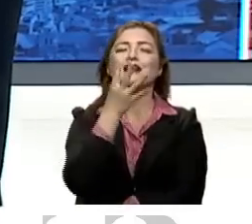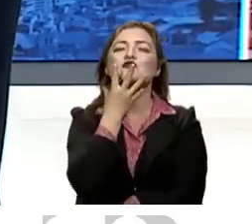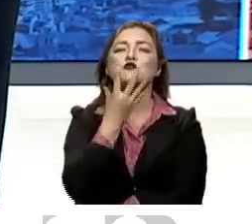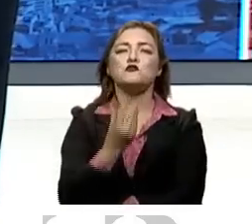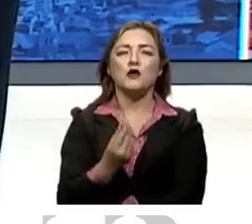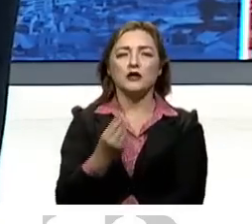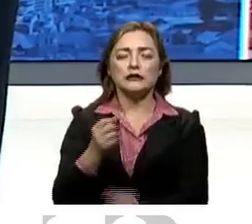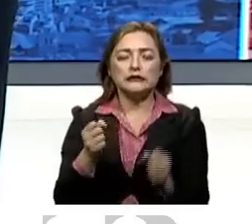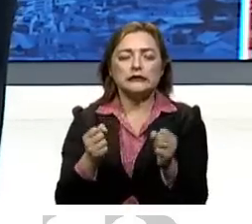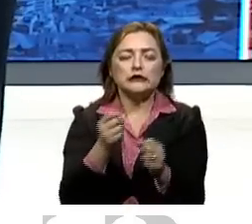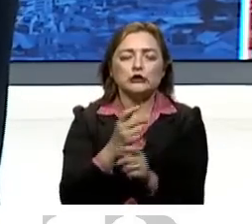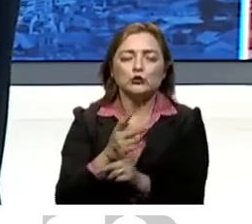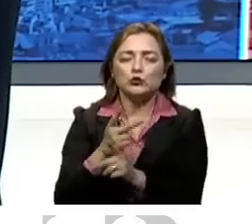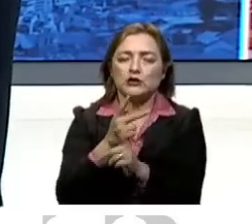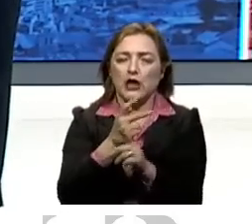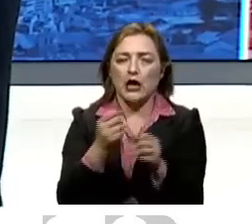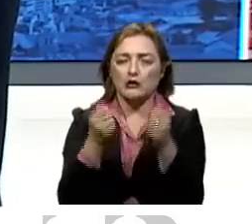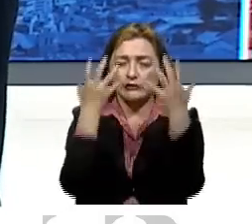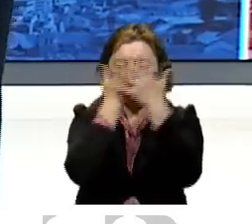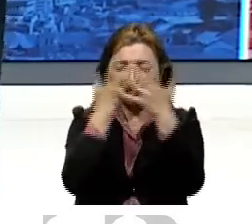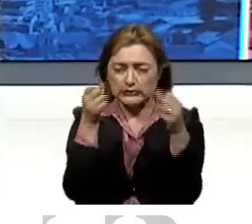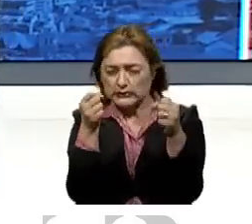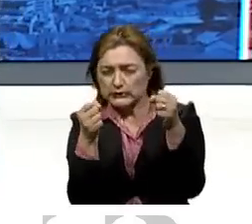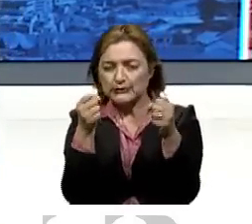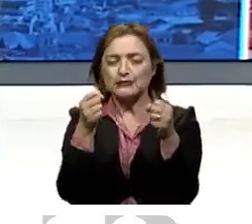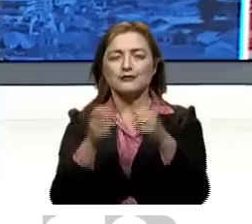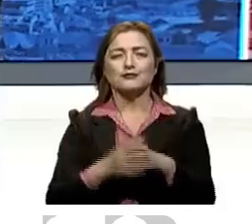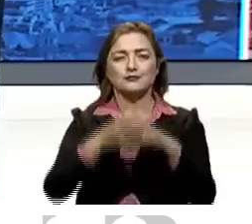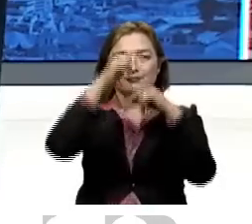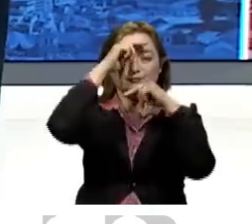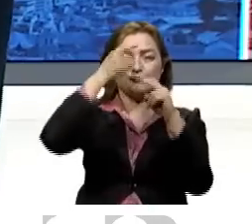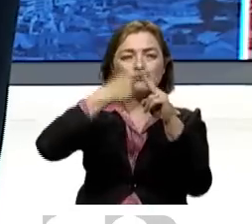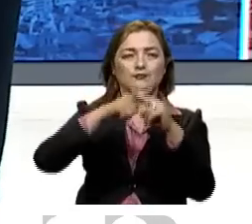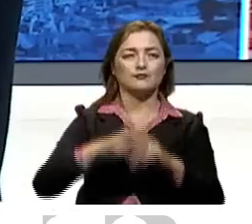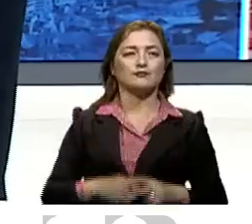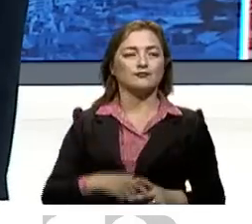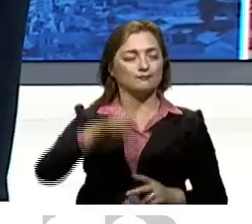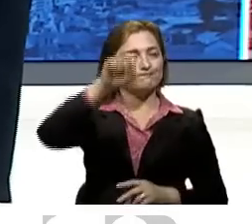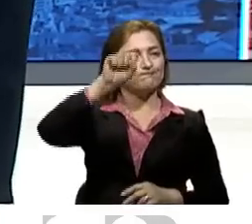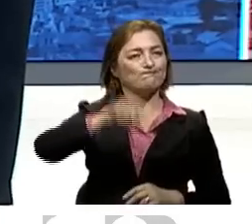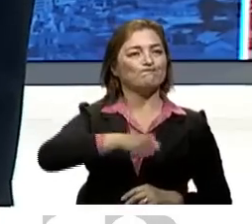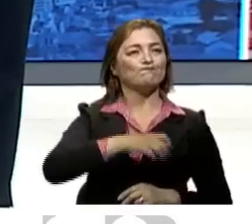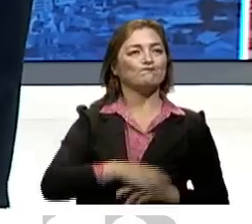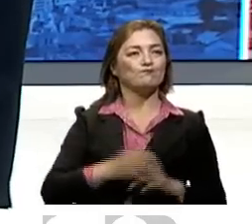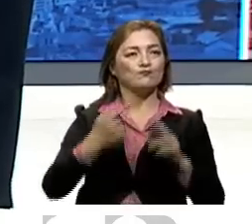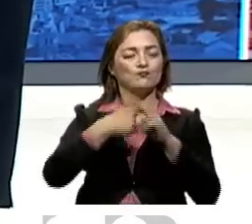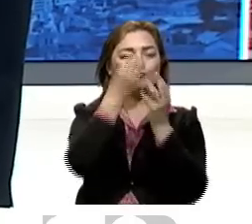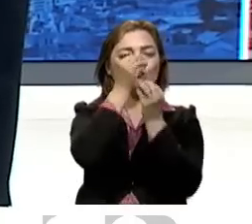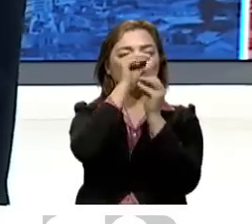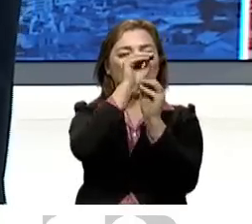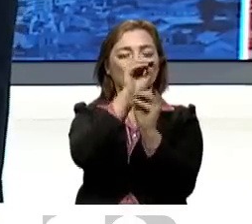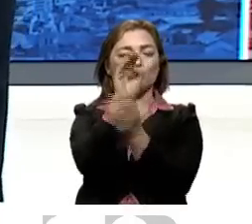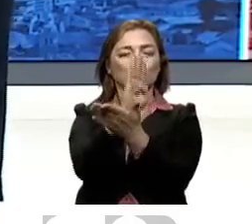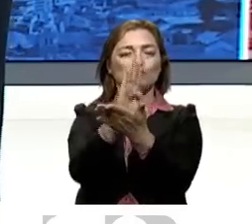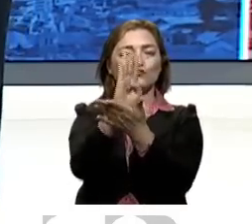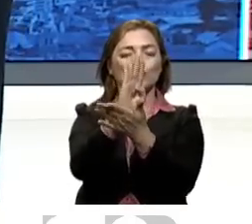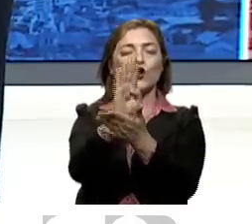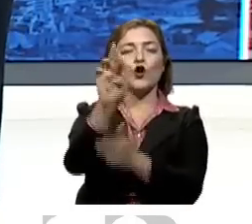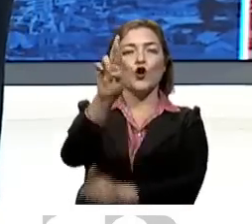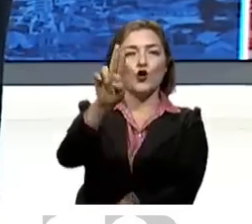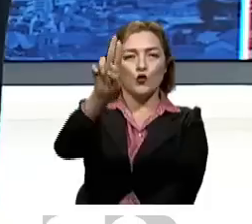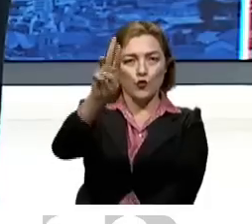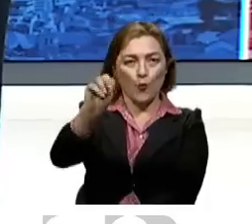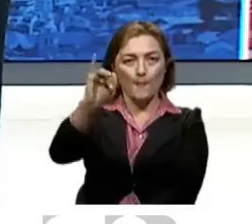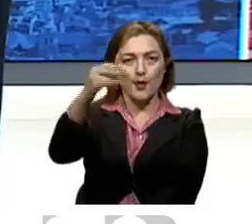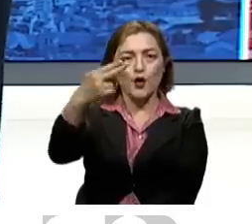tengan mucho cuidado, maneje con todas las precauciones del caso. Vamos a empezar las noticias. Por supuesto que sí, comenzamos contándoles que en el barrio de Rumicucho, ubicado